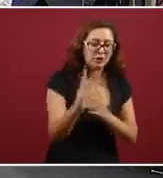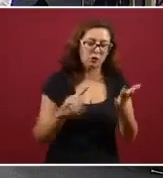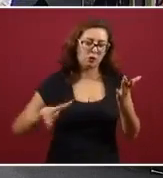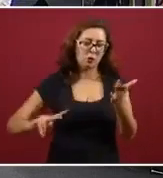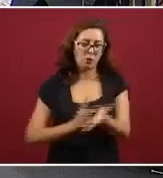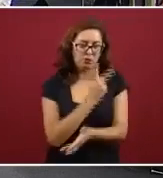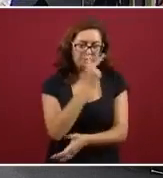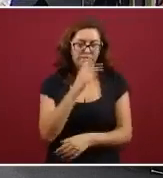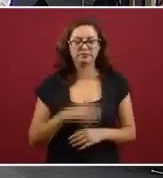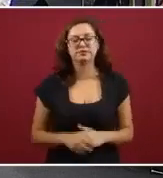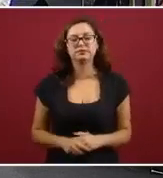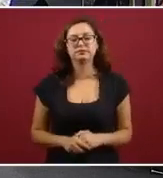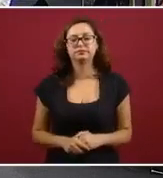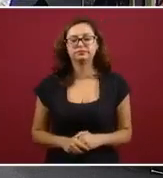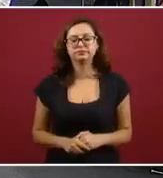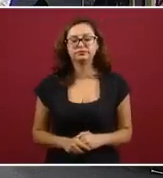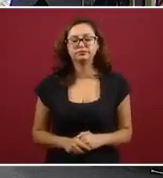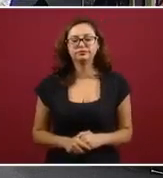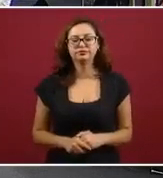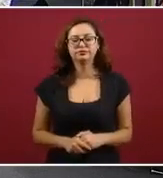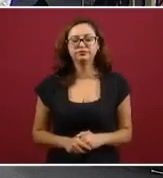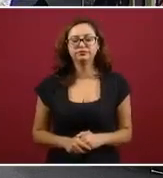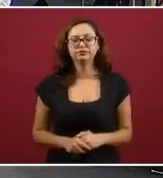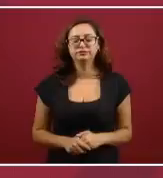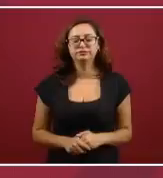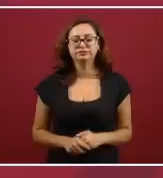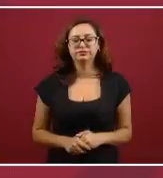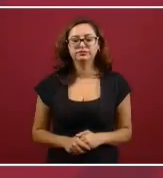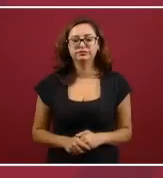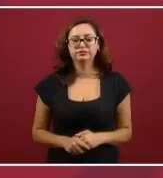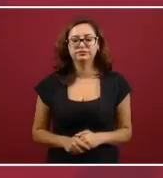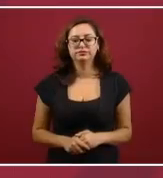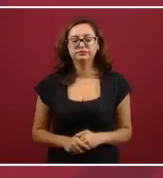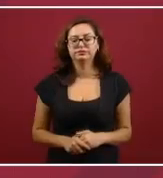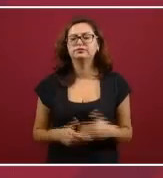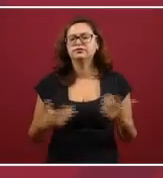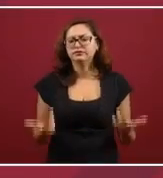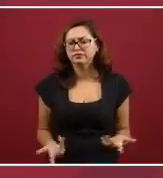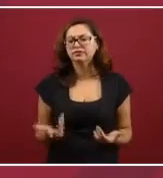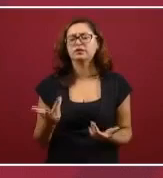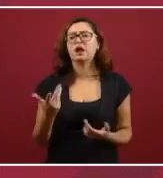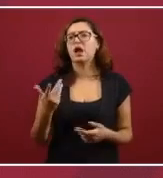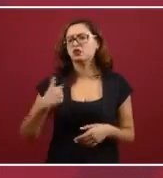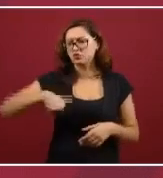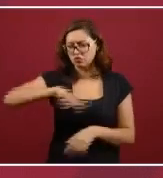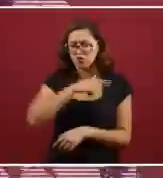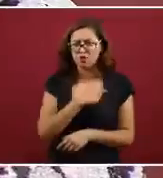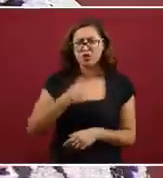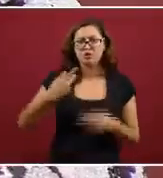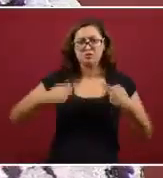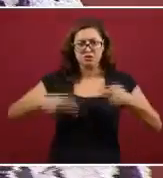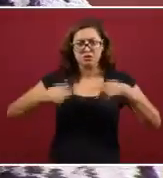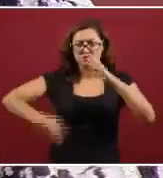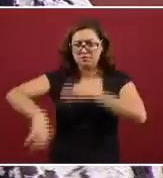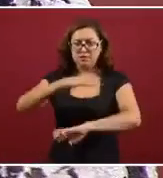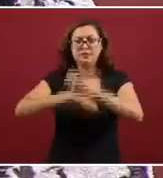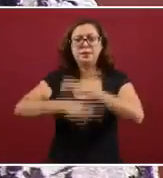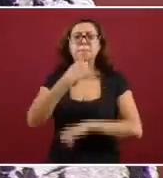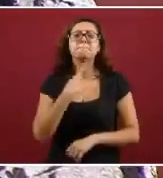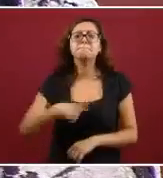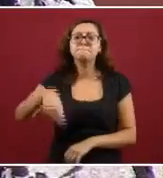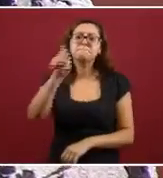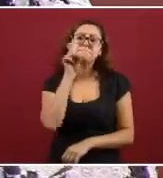Nosotros hemos acompañado a los tomateros. En marzo hicimos una conferencia cuando se anunció finalmente